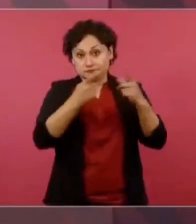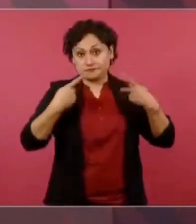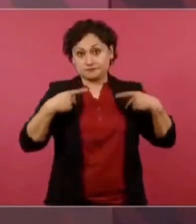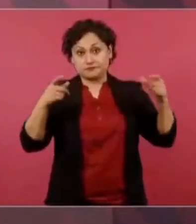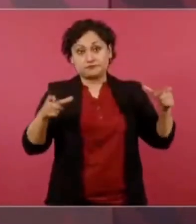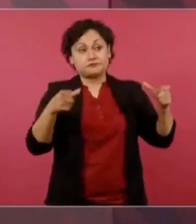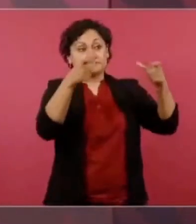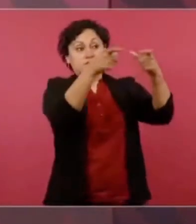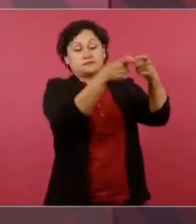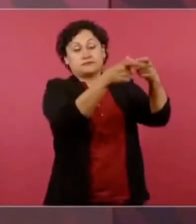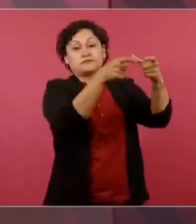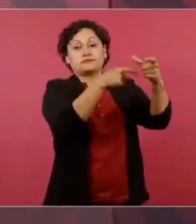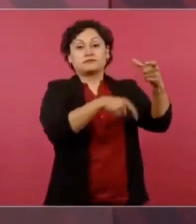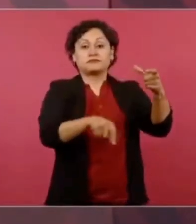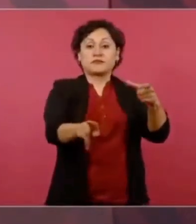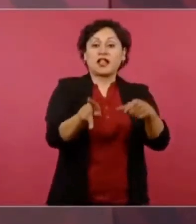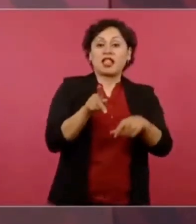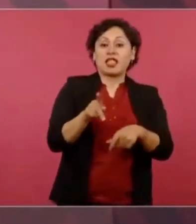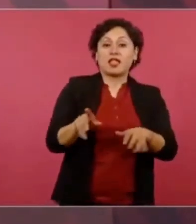un recambio,